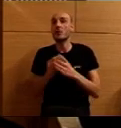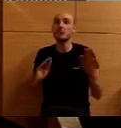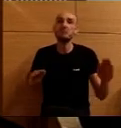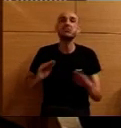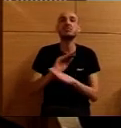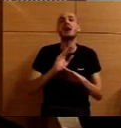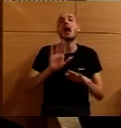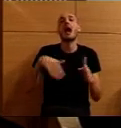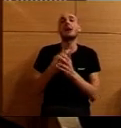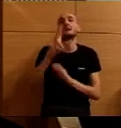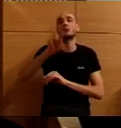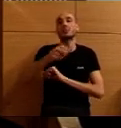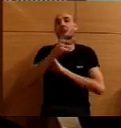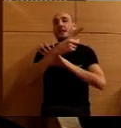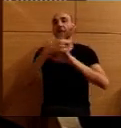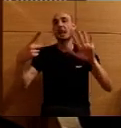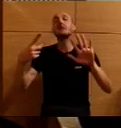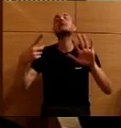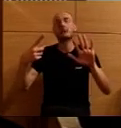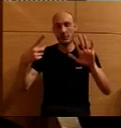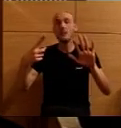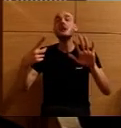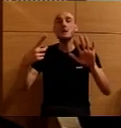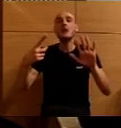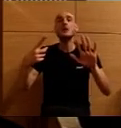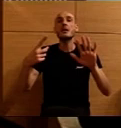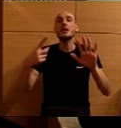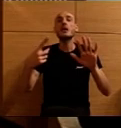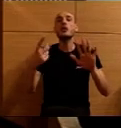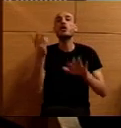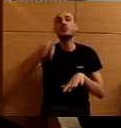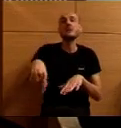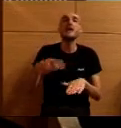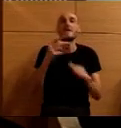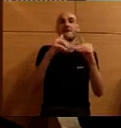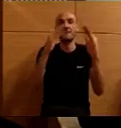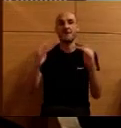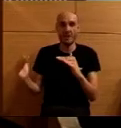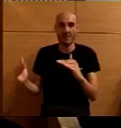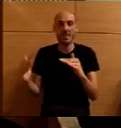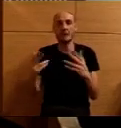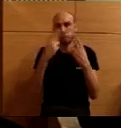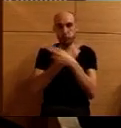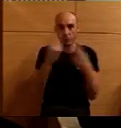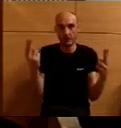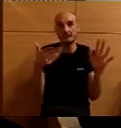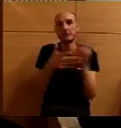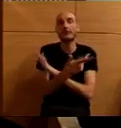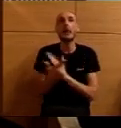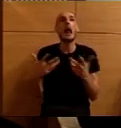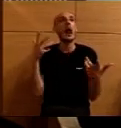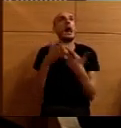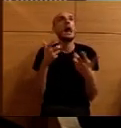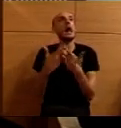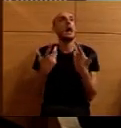del 2026. Por lo tanto, hablemos con rigor y centremos el debate. No hagamos solo de esto una batalla más, como